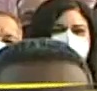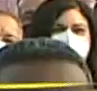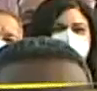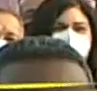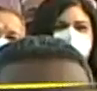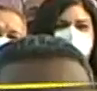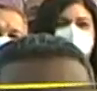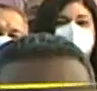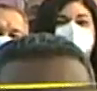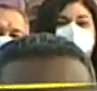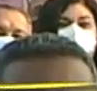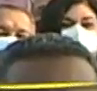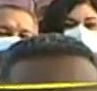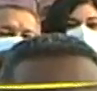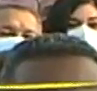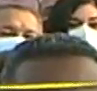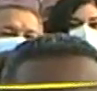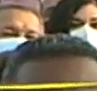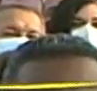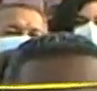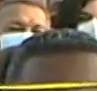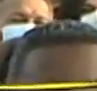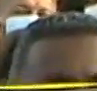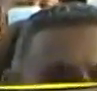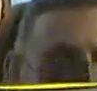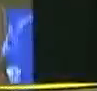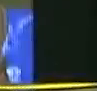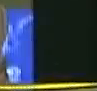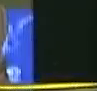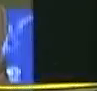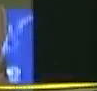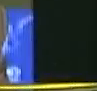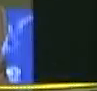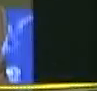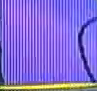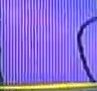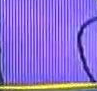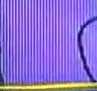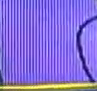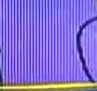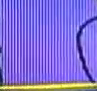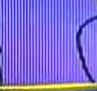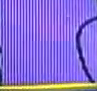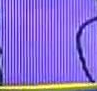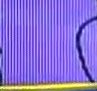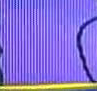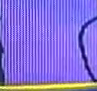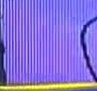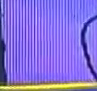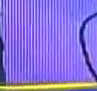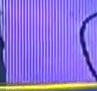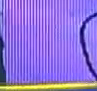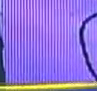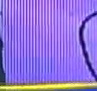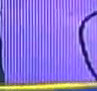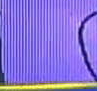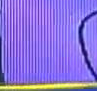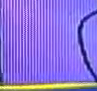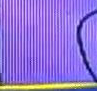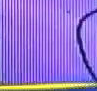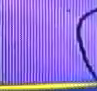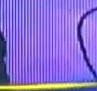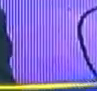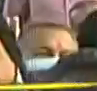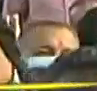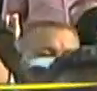31 de mayo, nació el muchacho, varón, Luis José, quien después sería el